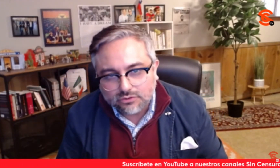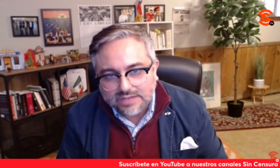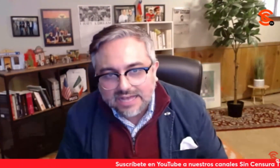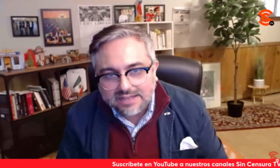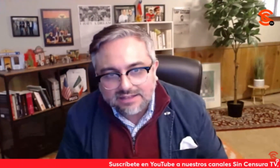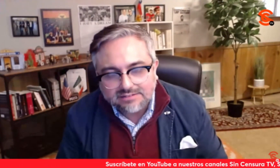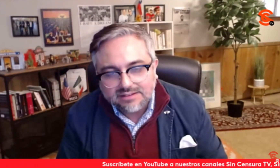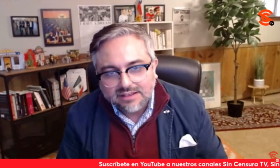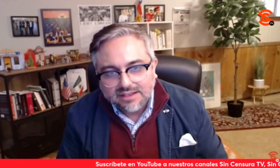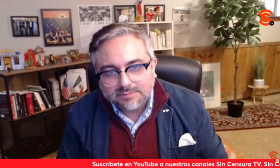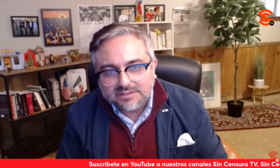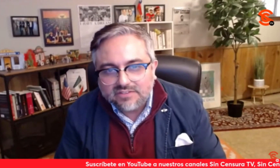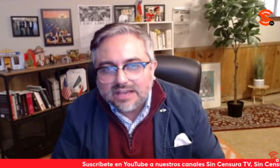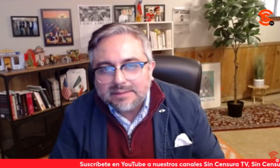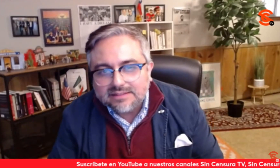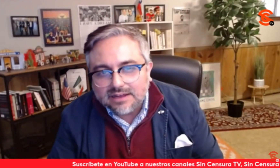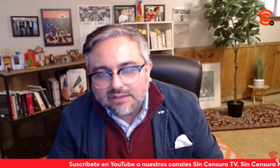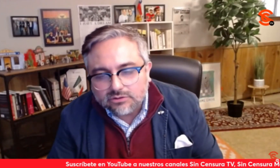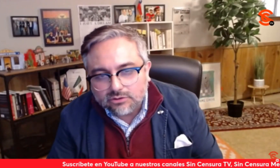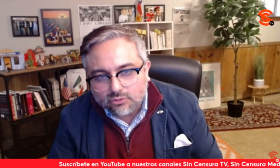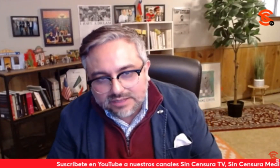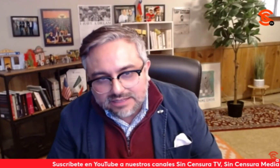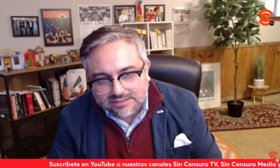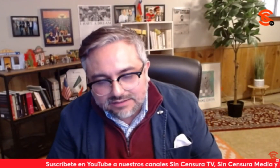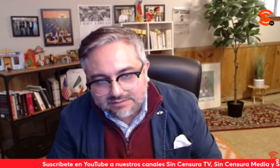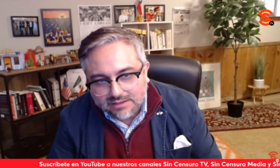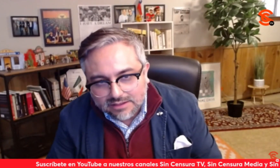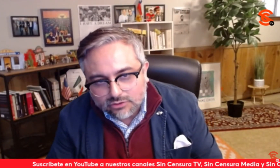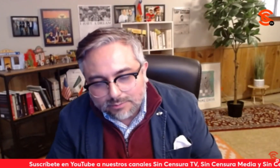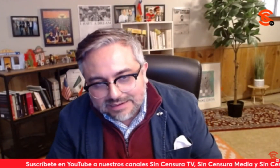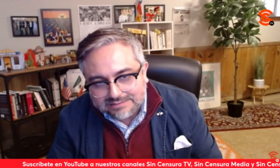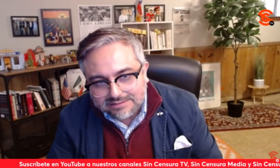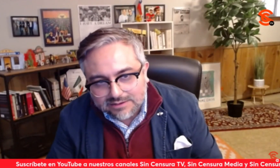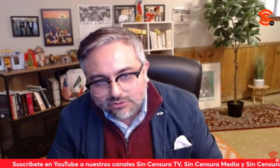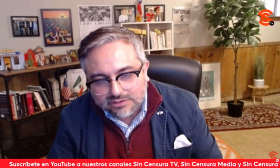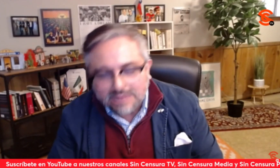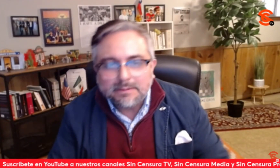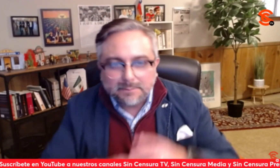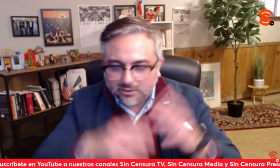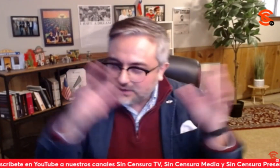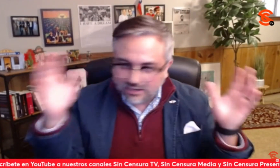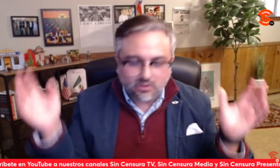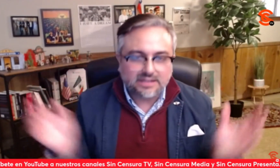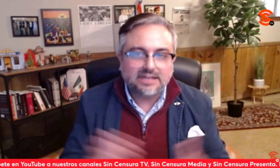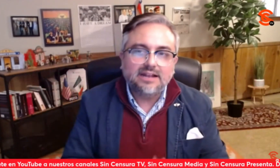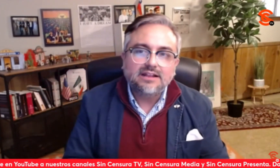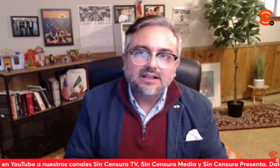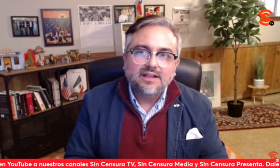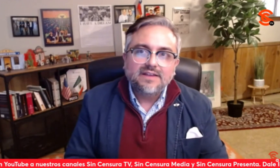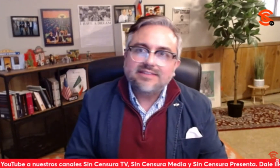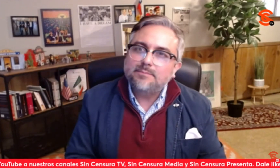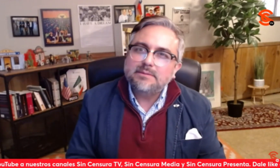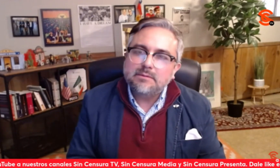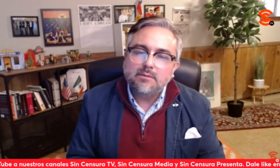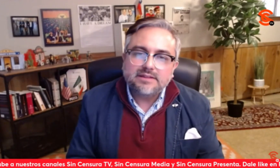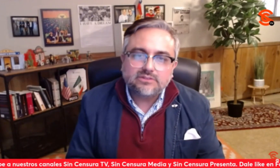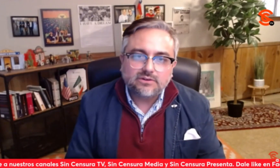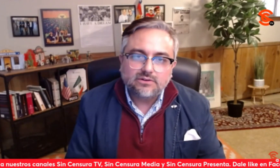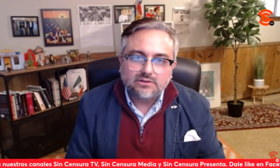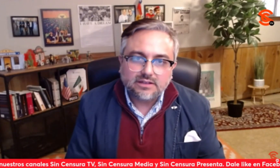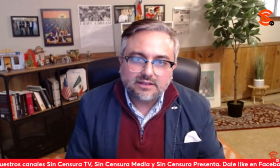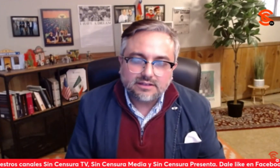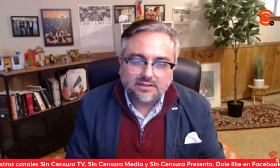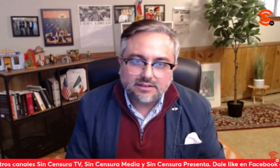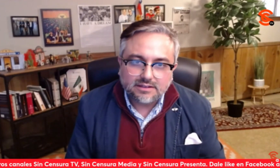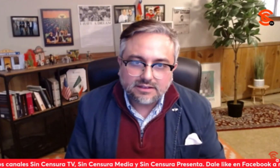desapariciones forzadas, específicamente del caso de los 43 normalistas de Ayotzinapa, pero en lo general. Y del primer